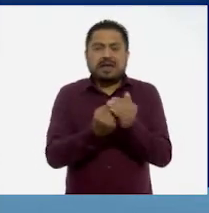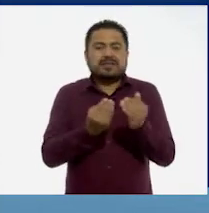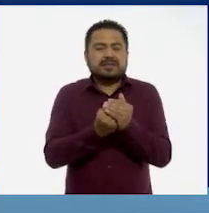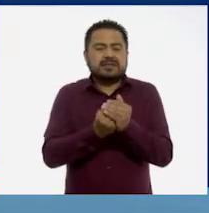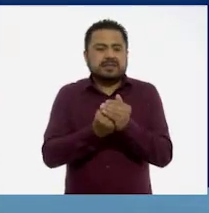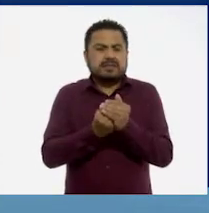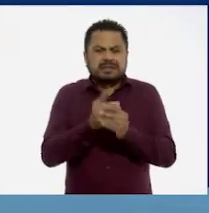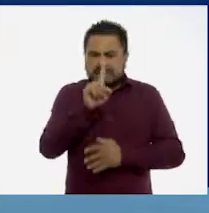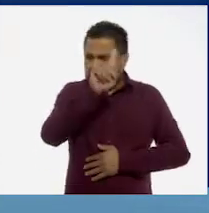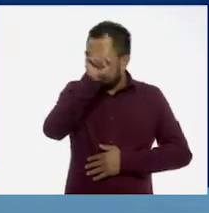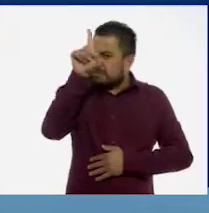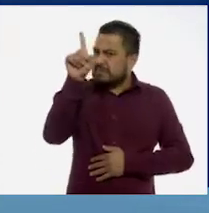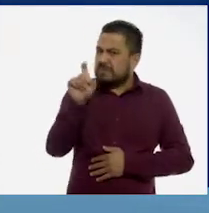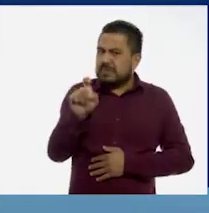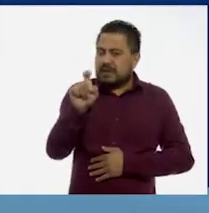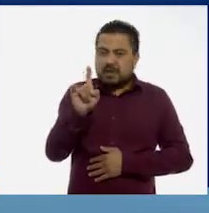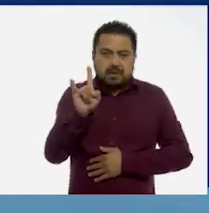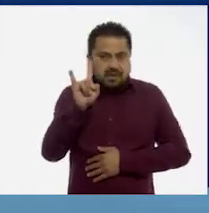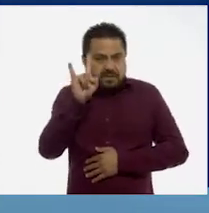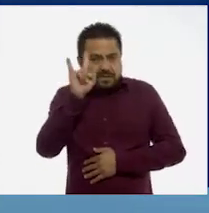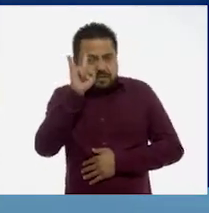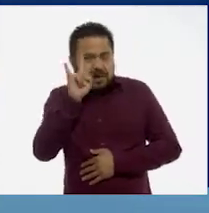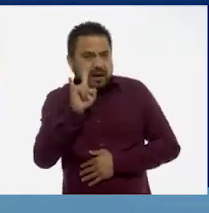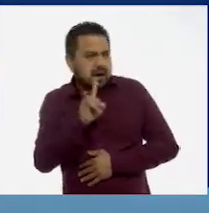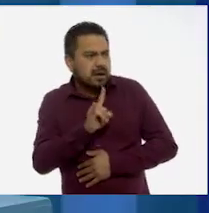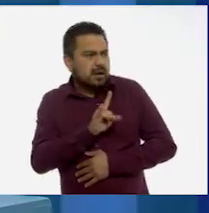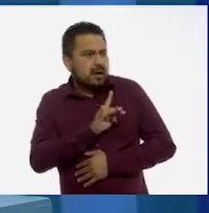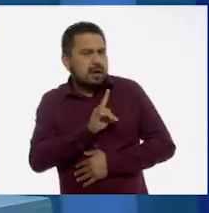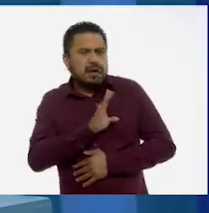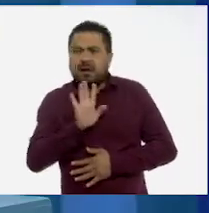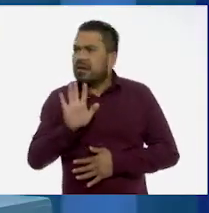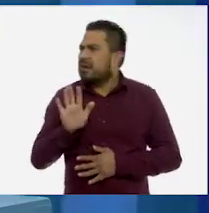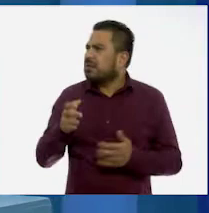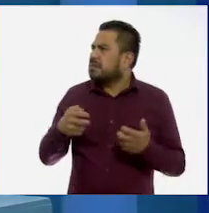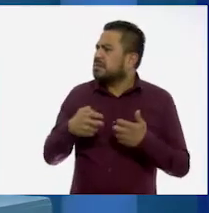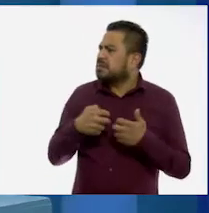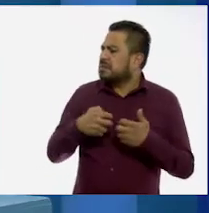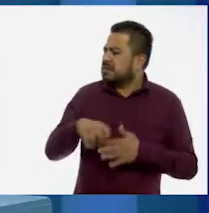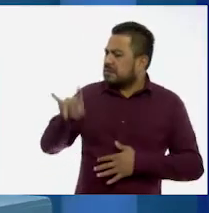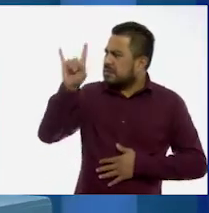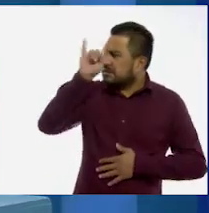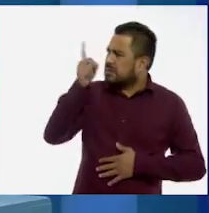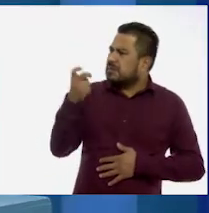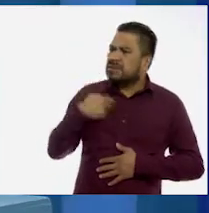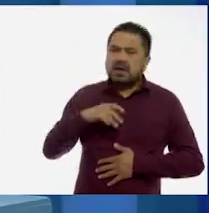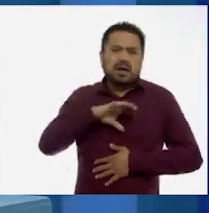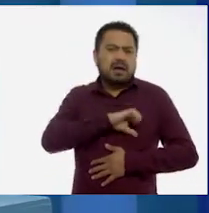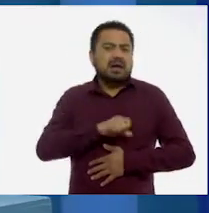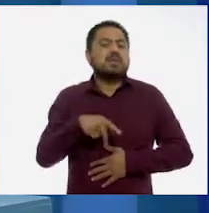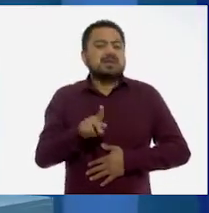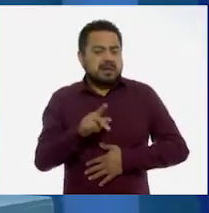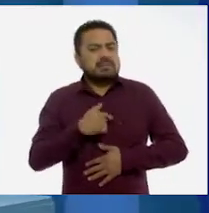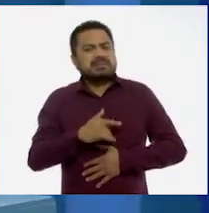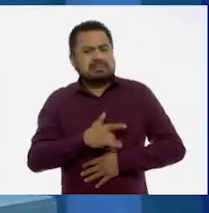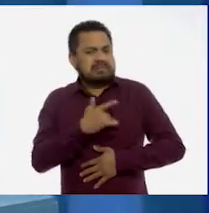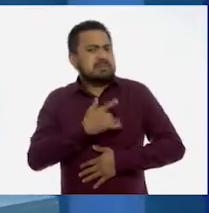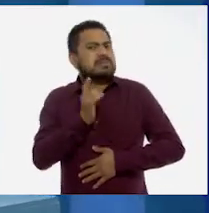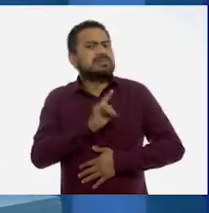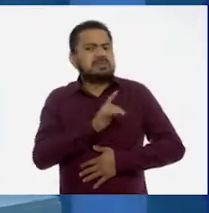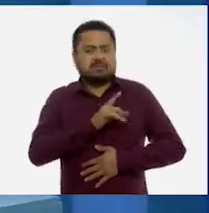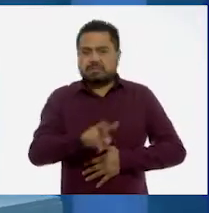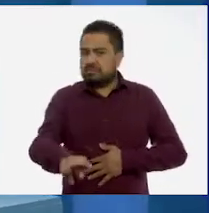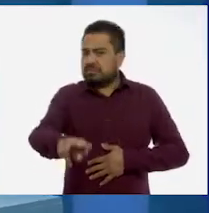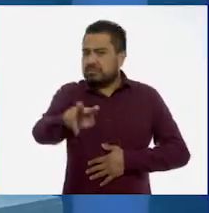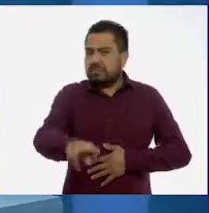de misterio y de terror. Ay, qué nervios. A mí eso del terror me encanta, aunque me da mucho miedo, la verdad.